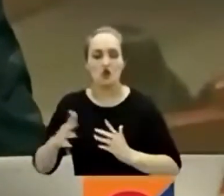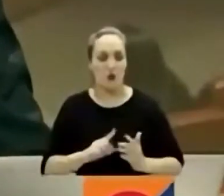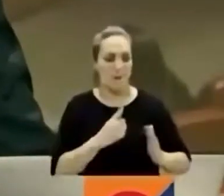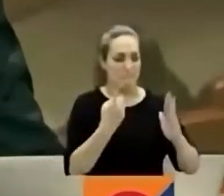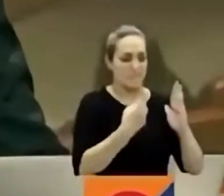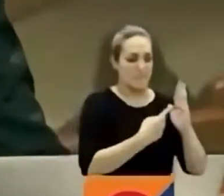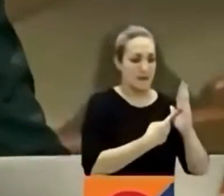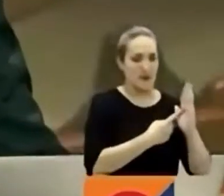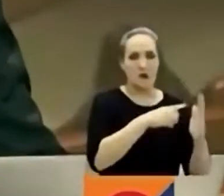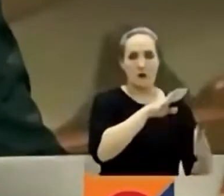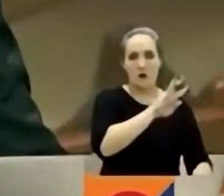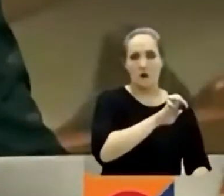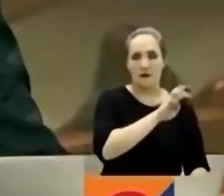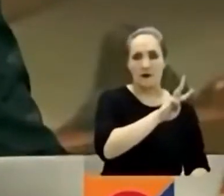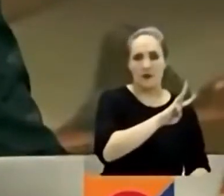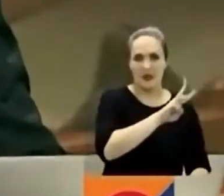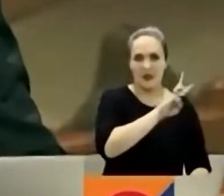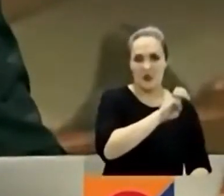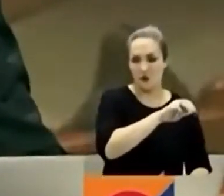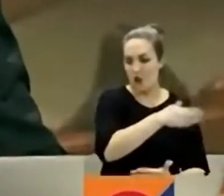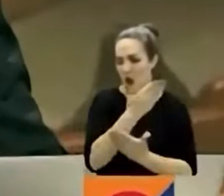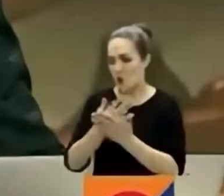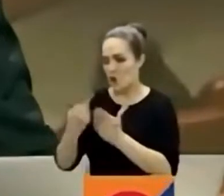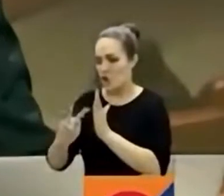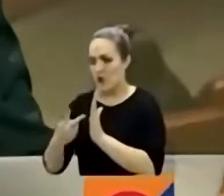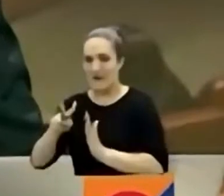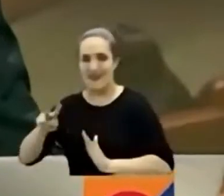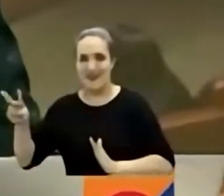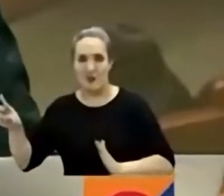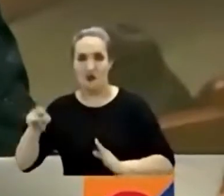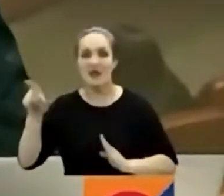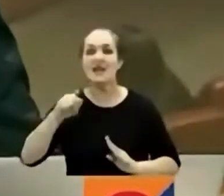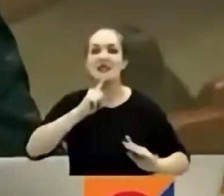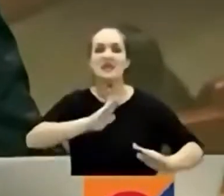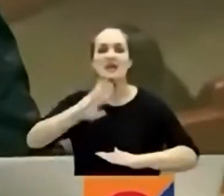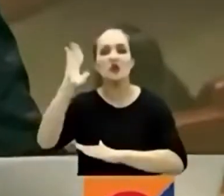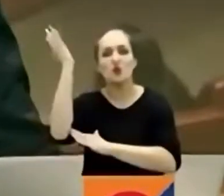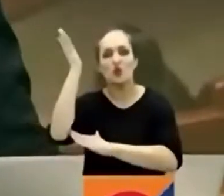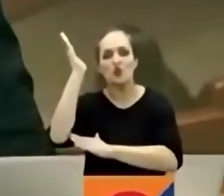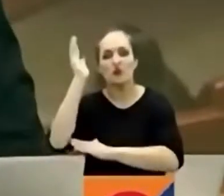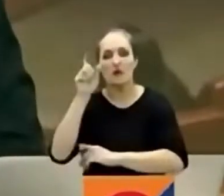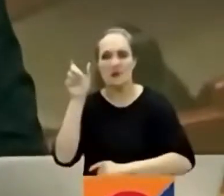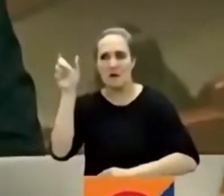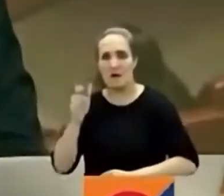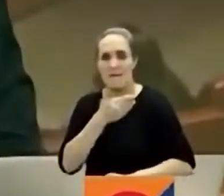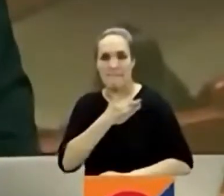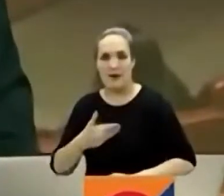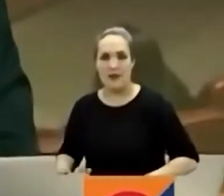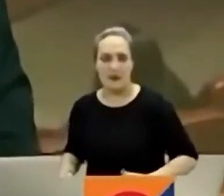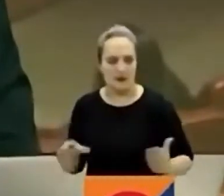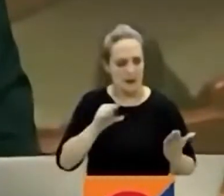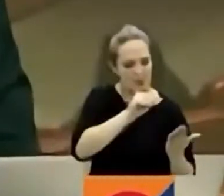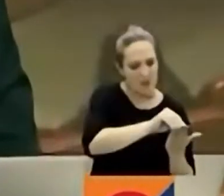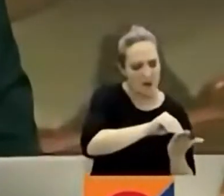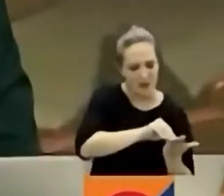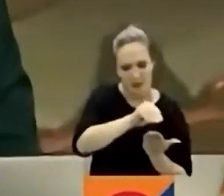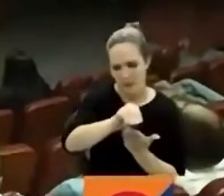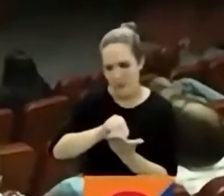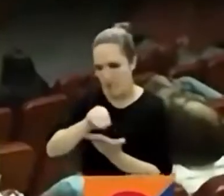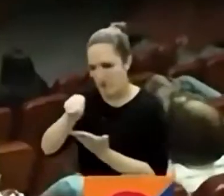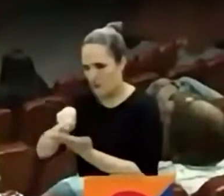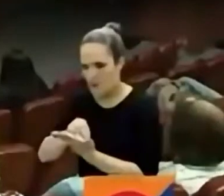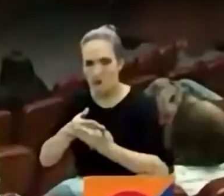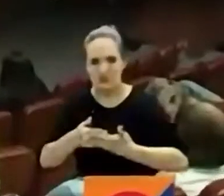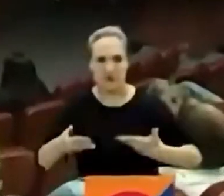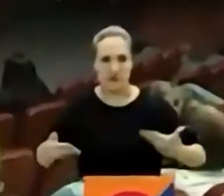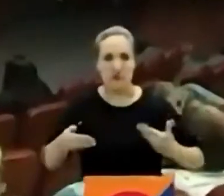2022. Esta producción literaria digital e impresa llega a los stands también de la Feria del Libro de Bucaramanga.